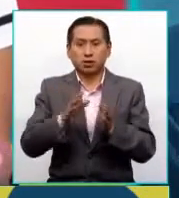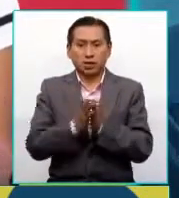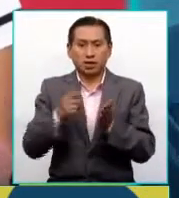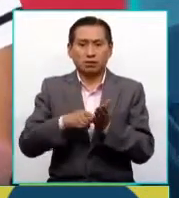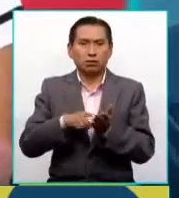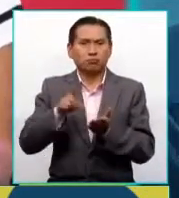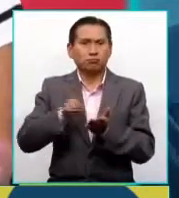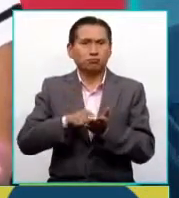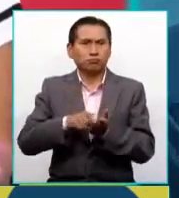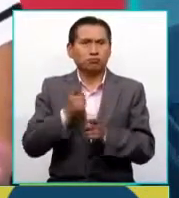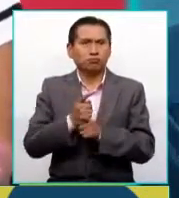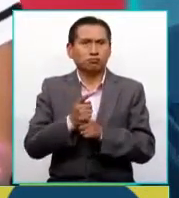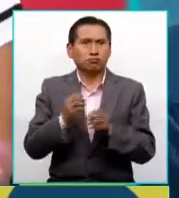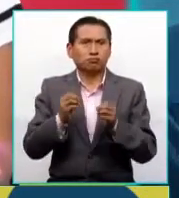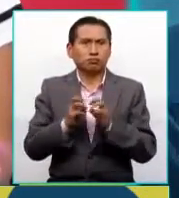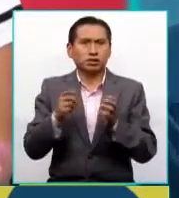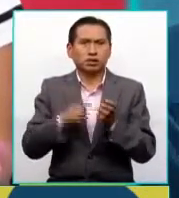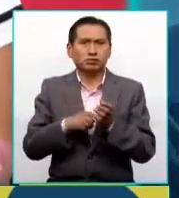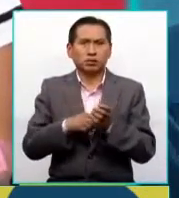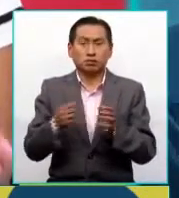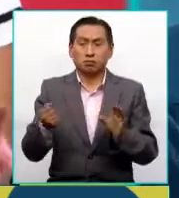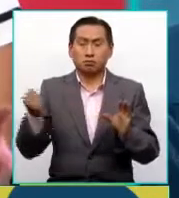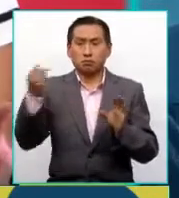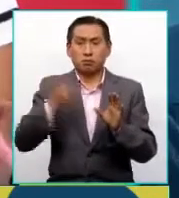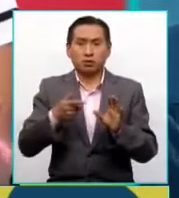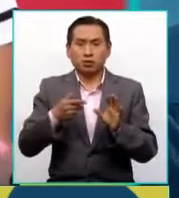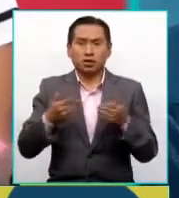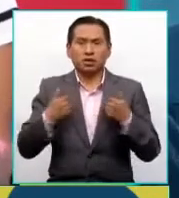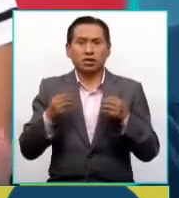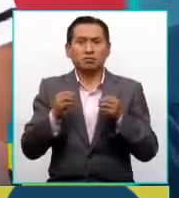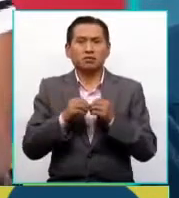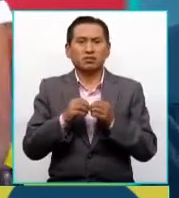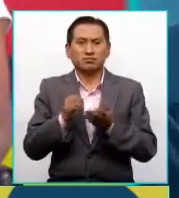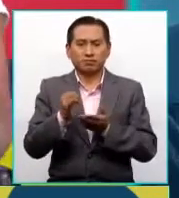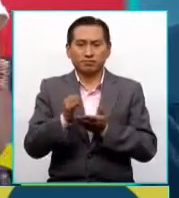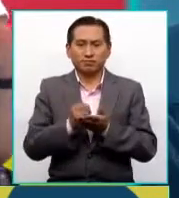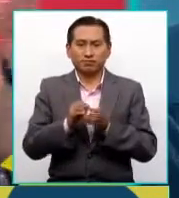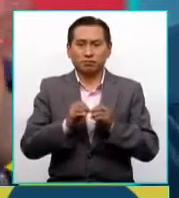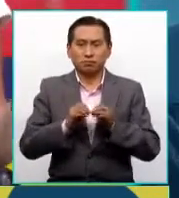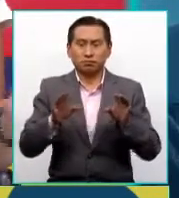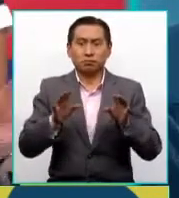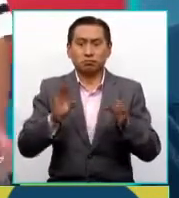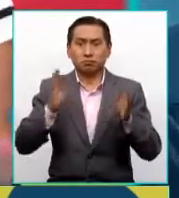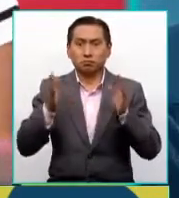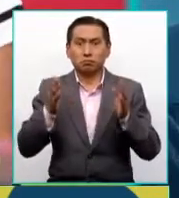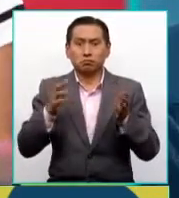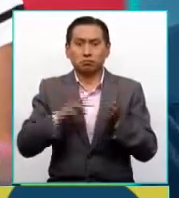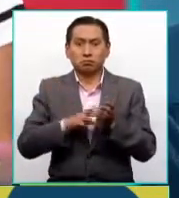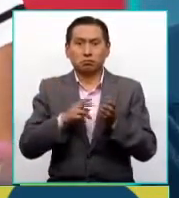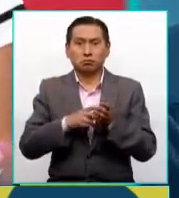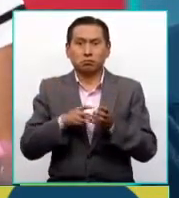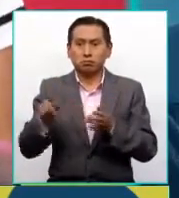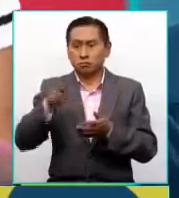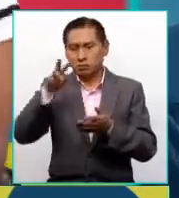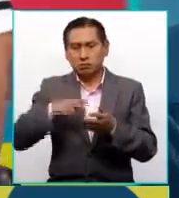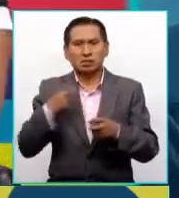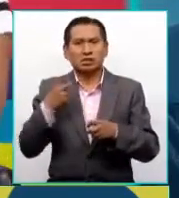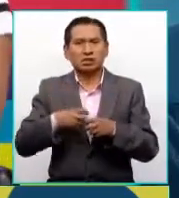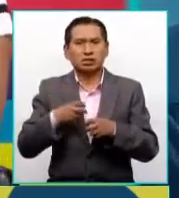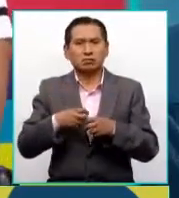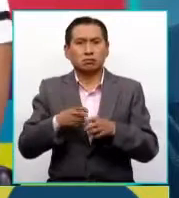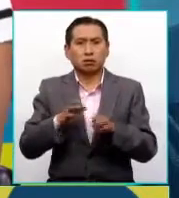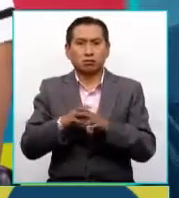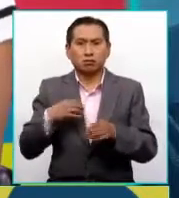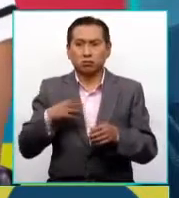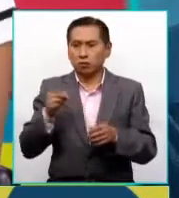impreso. Hoy con el tema de la virtualidad, de la digitalización, también se hace quizás un poco más alejada la posibilidad de la lectura, no porque no